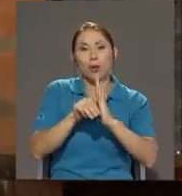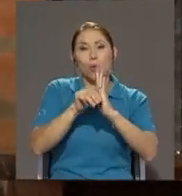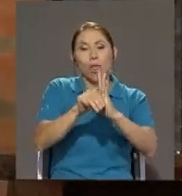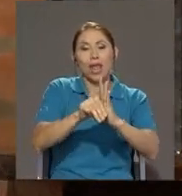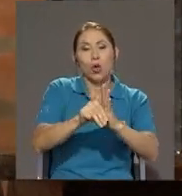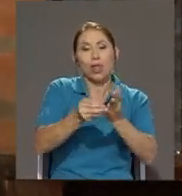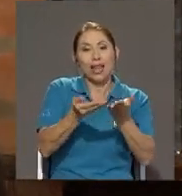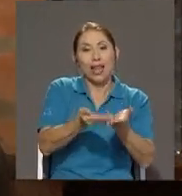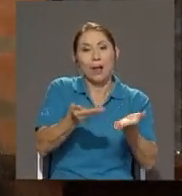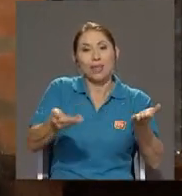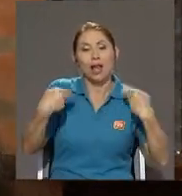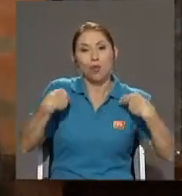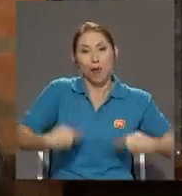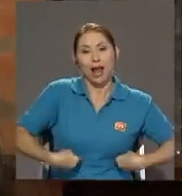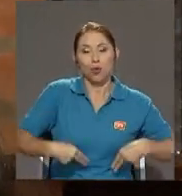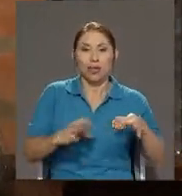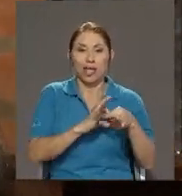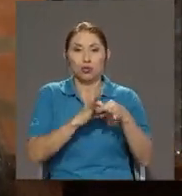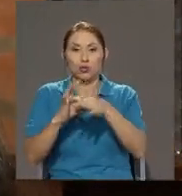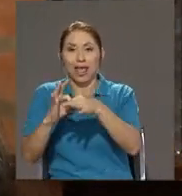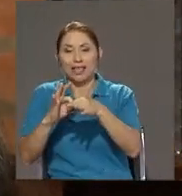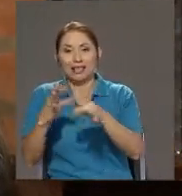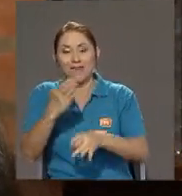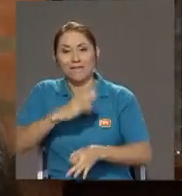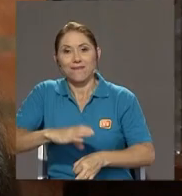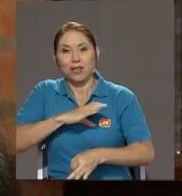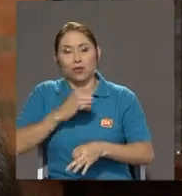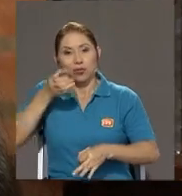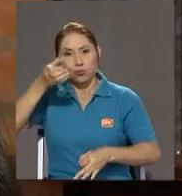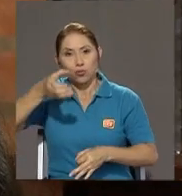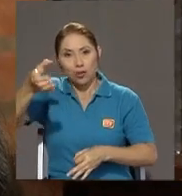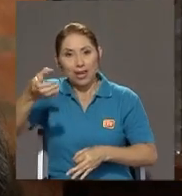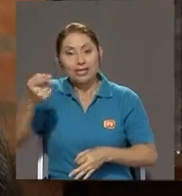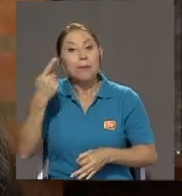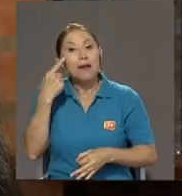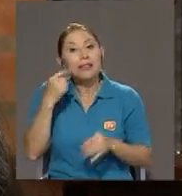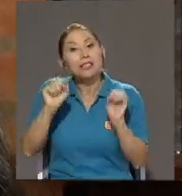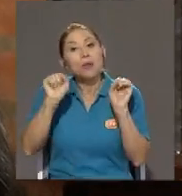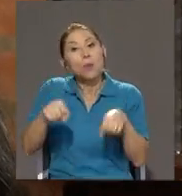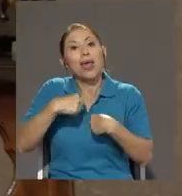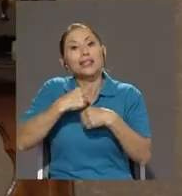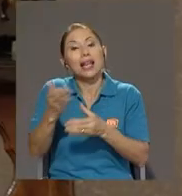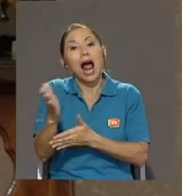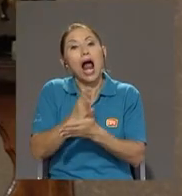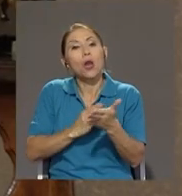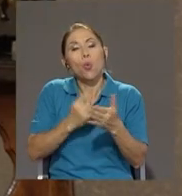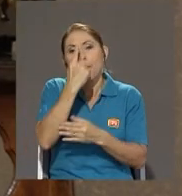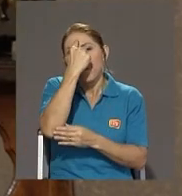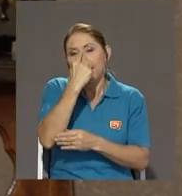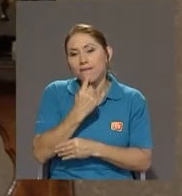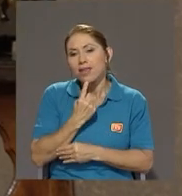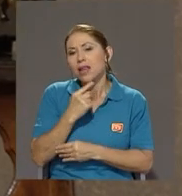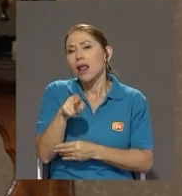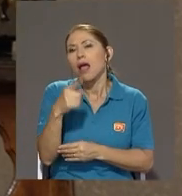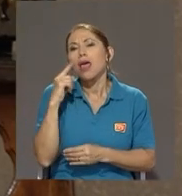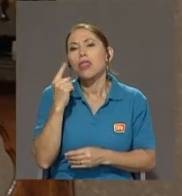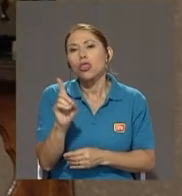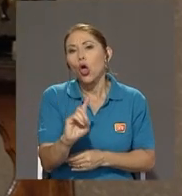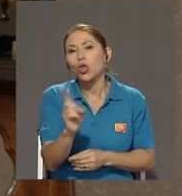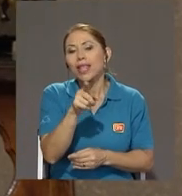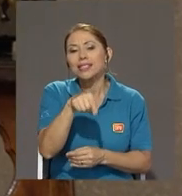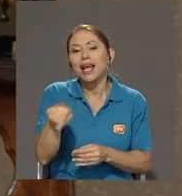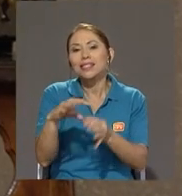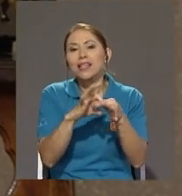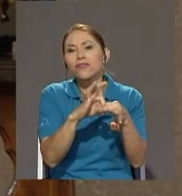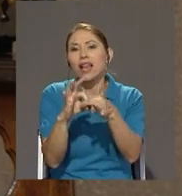variables asociadas a factores culturales también, para ver si se puede generar algún tipo de perfil de dónde están esas relaciones y a dónde está la